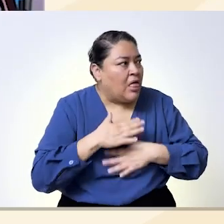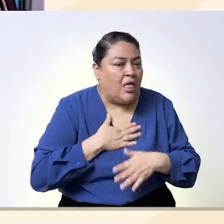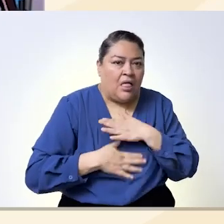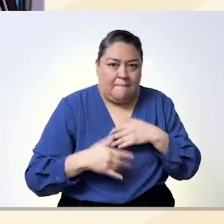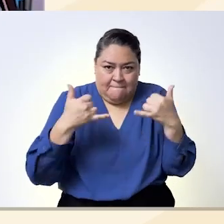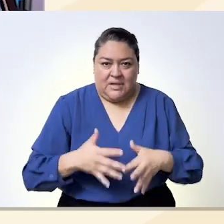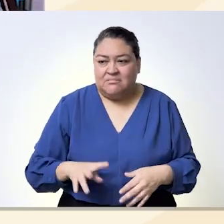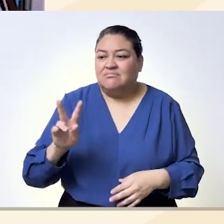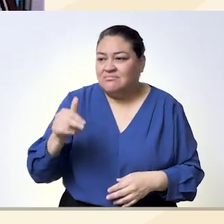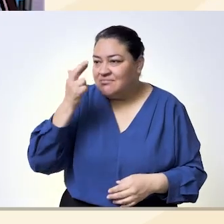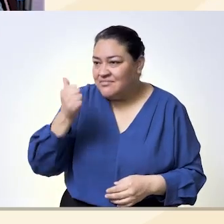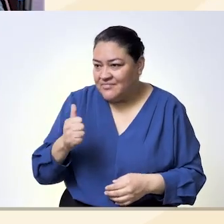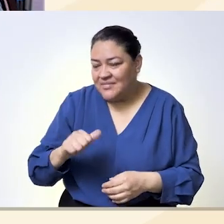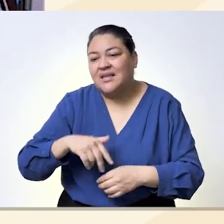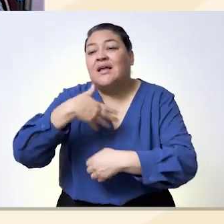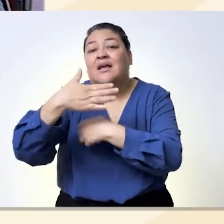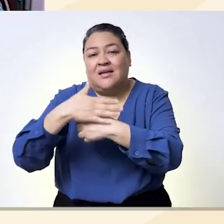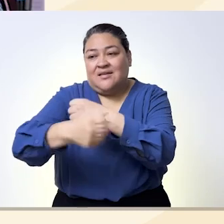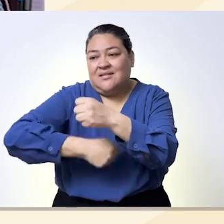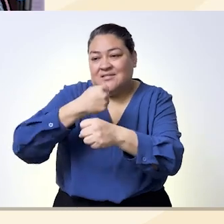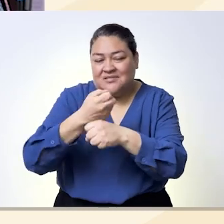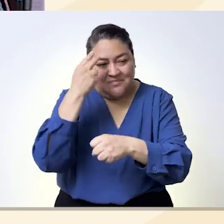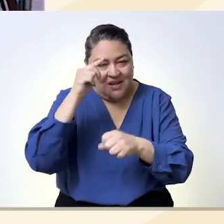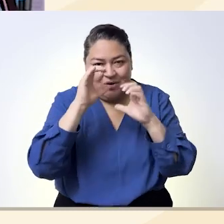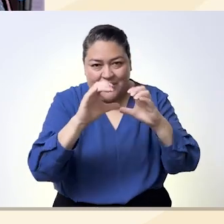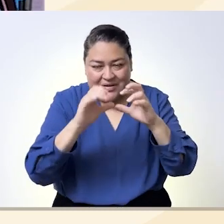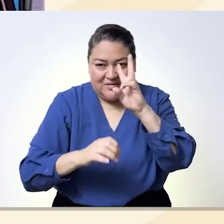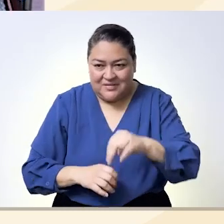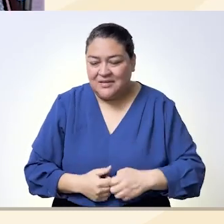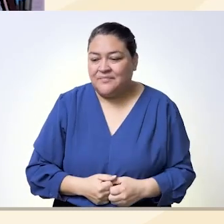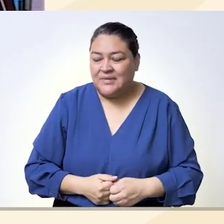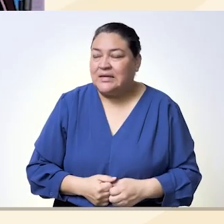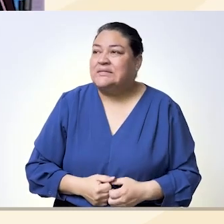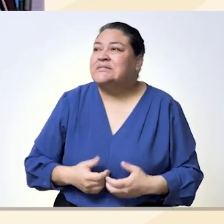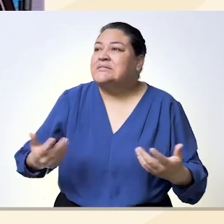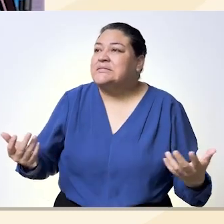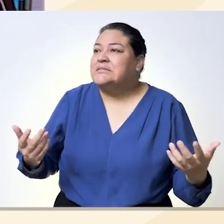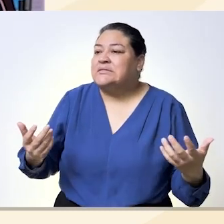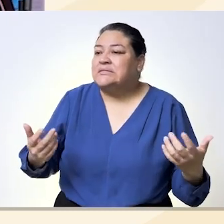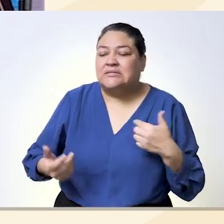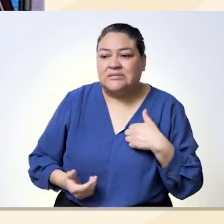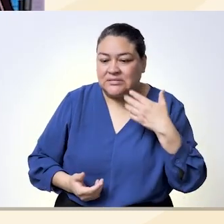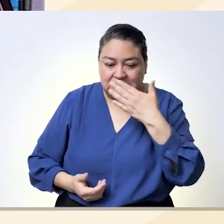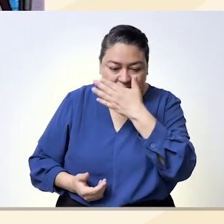El cuidado, ¿no? Como una política de la También. diferencia que también vendrá en los próximos años. No sé, pues